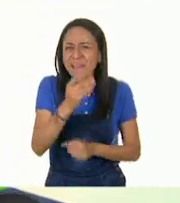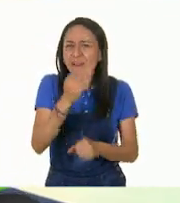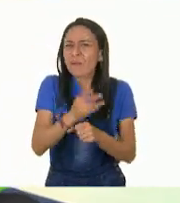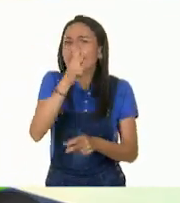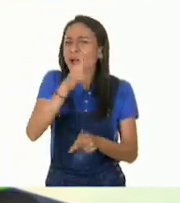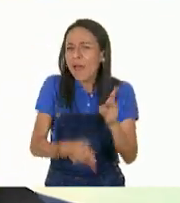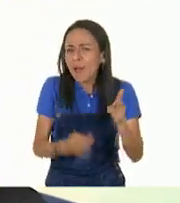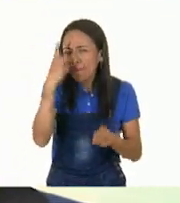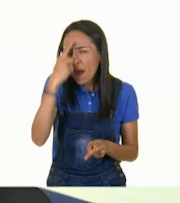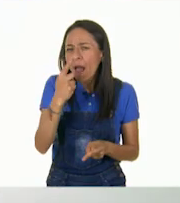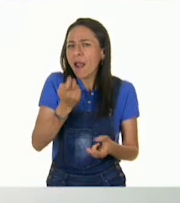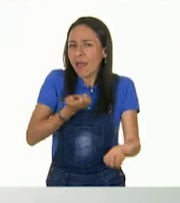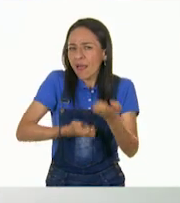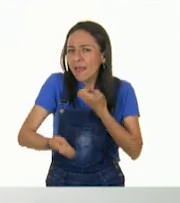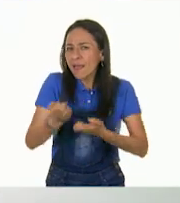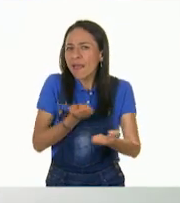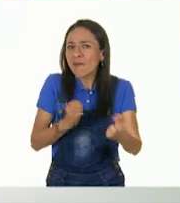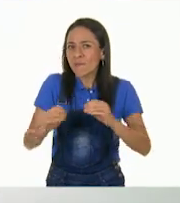vamos